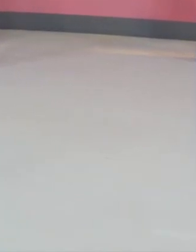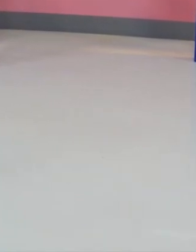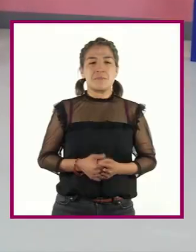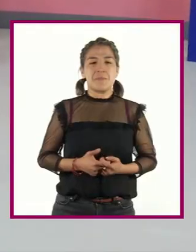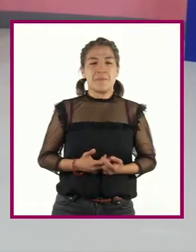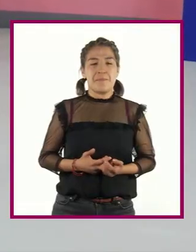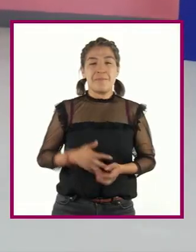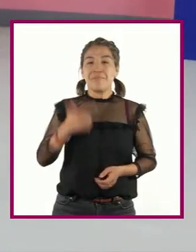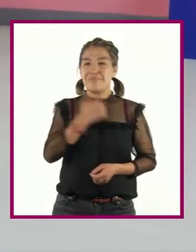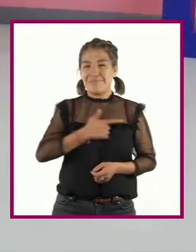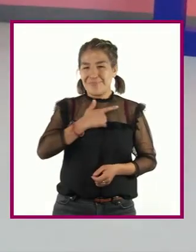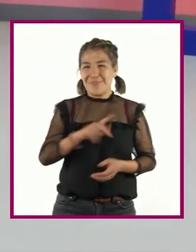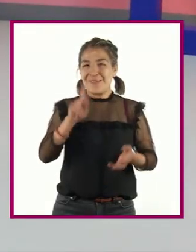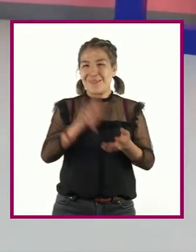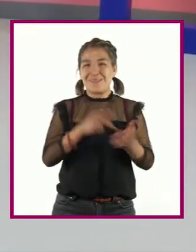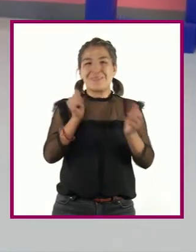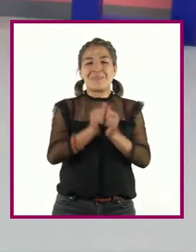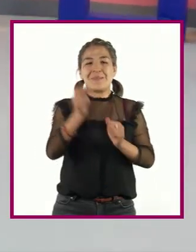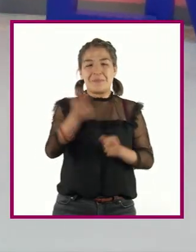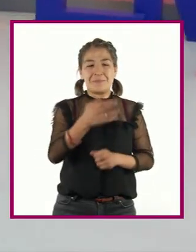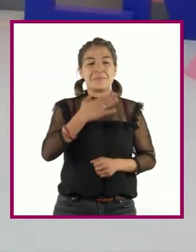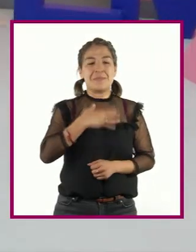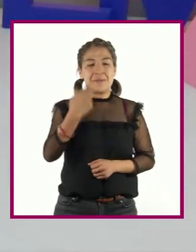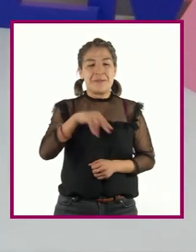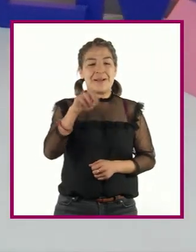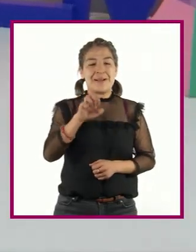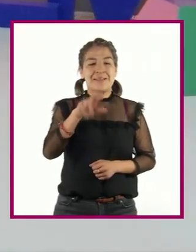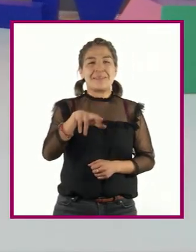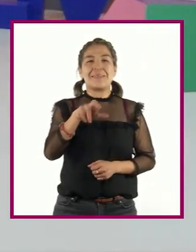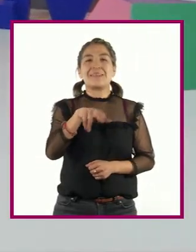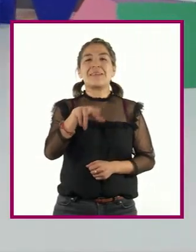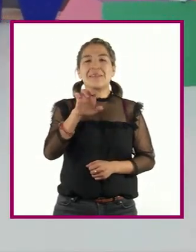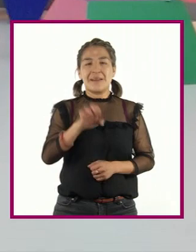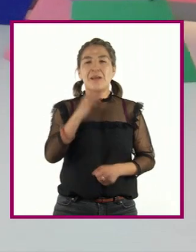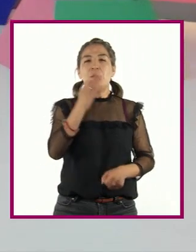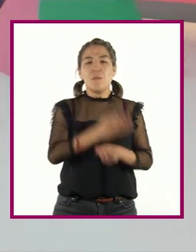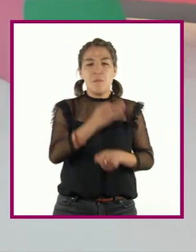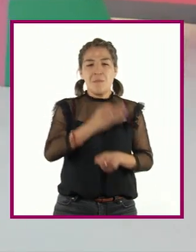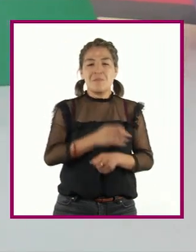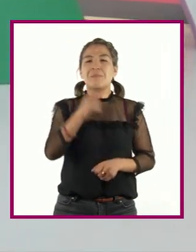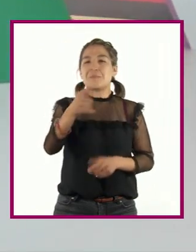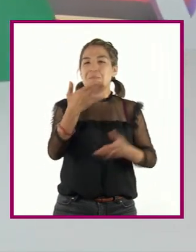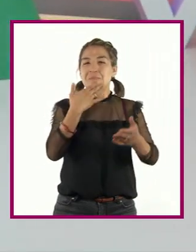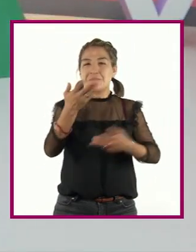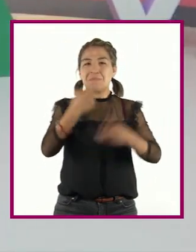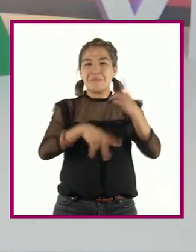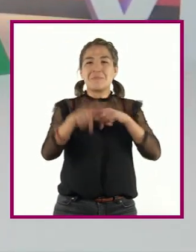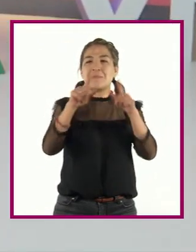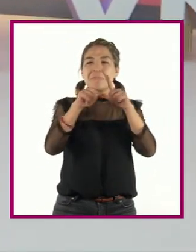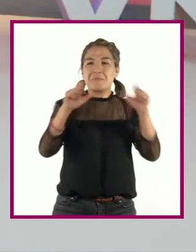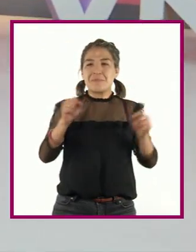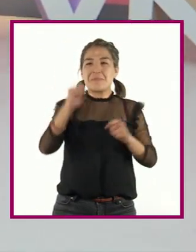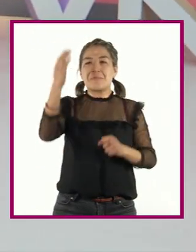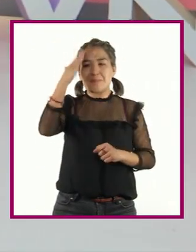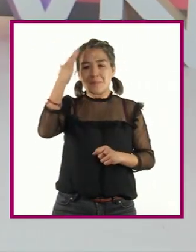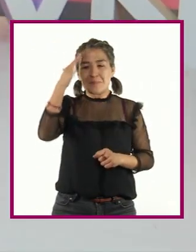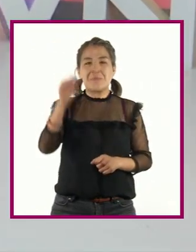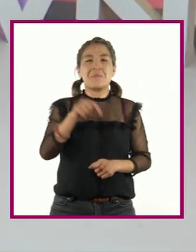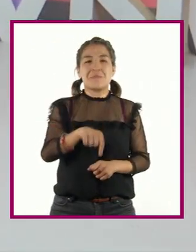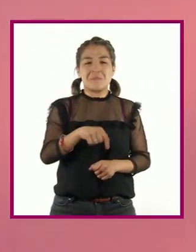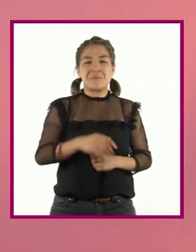Qué gusto estar nuevamente con ustedes. Soy Enrique Rodal y les doy la bienvenida a las alumnas y alumnos de lengua materna de segundo grado de